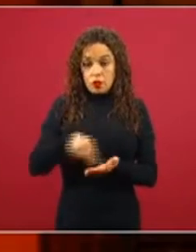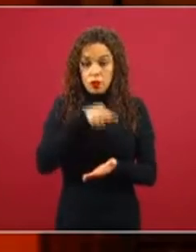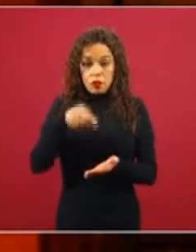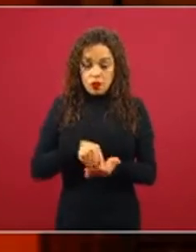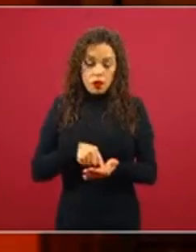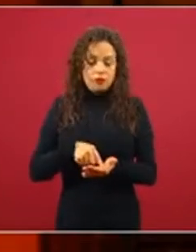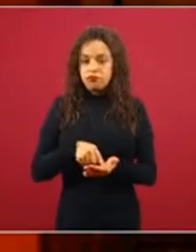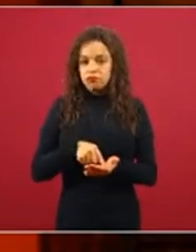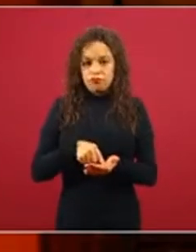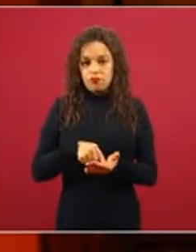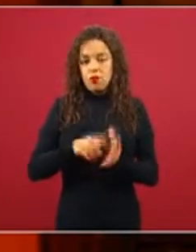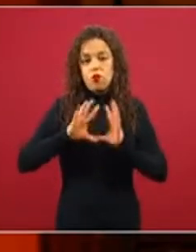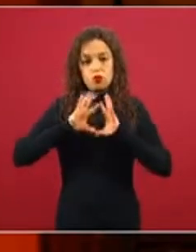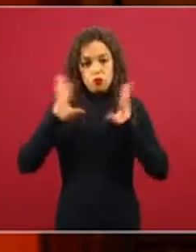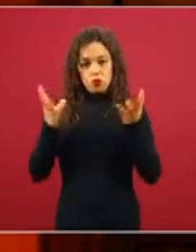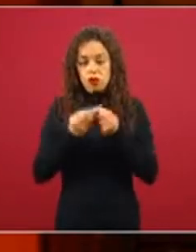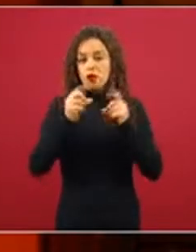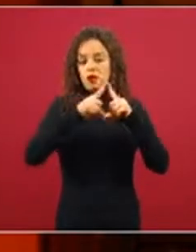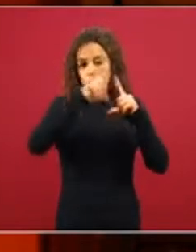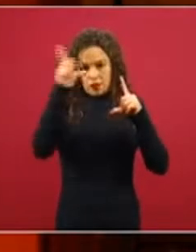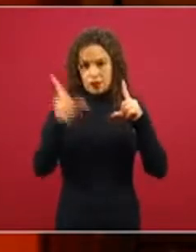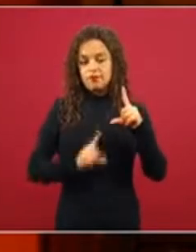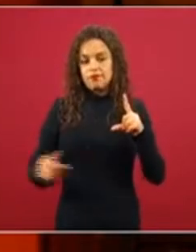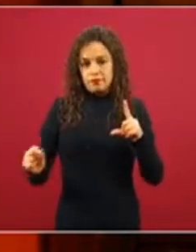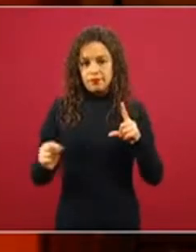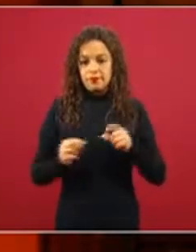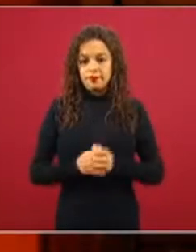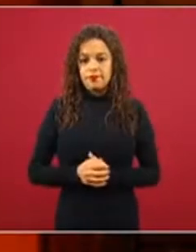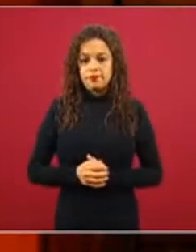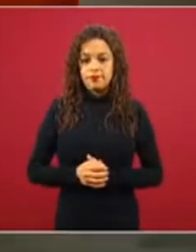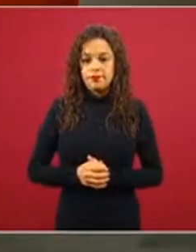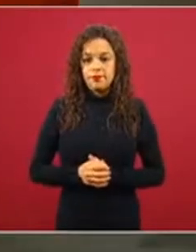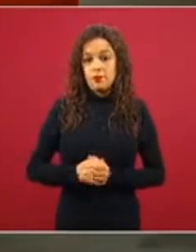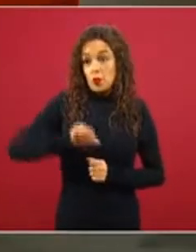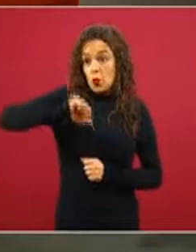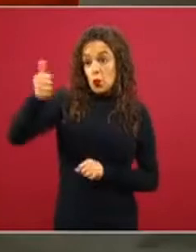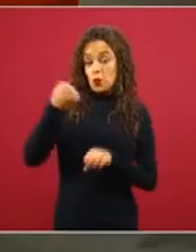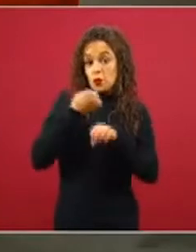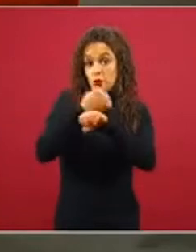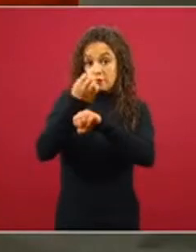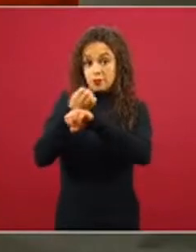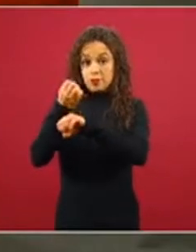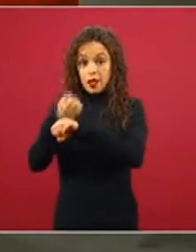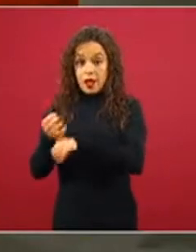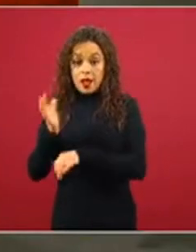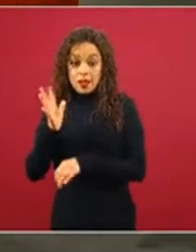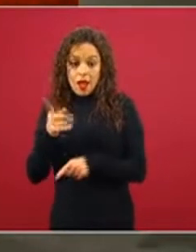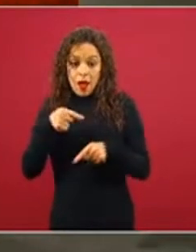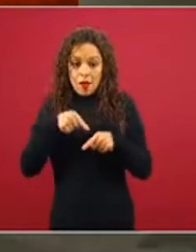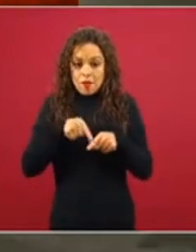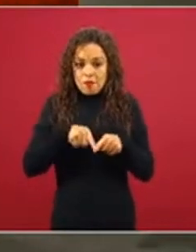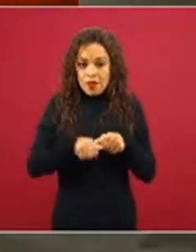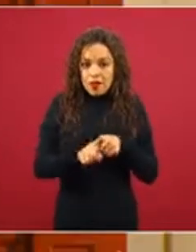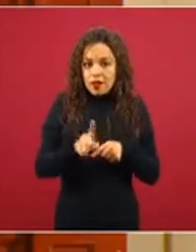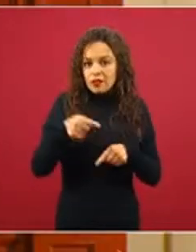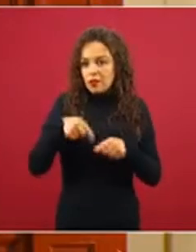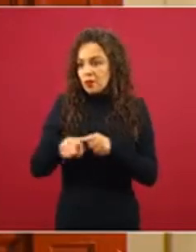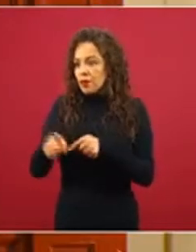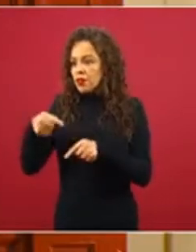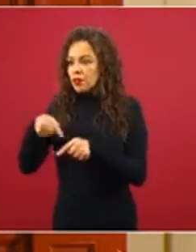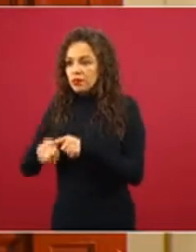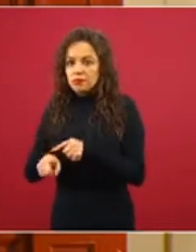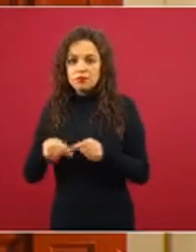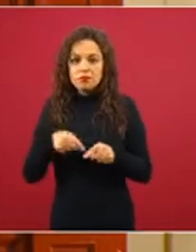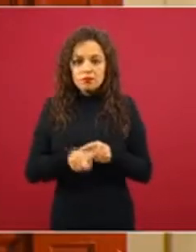de ellas, representa a todas, y entonces en la medida que otras entidades federativas empiecen con sus